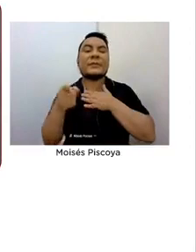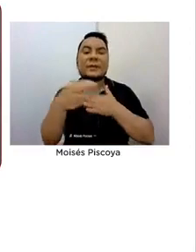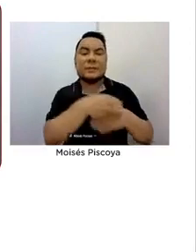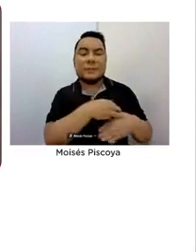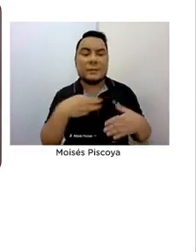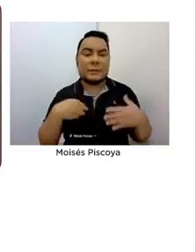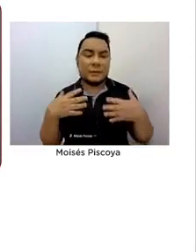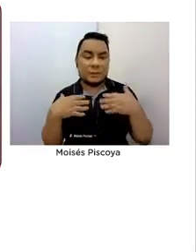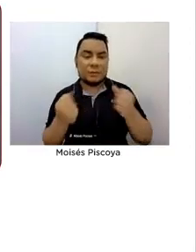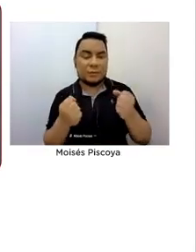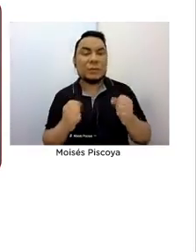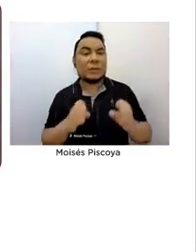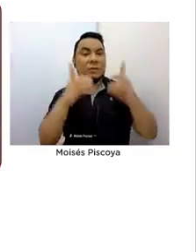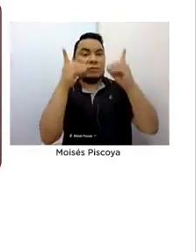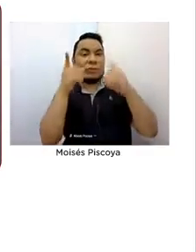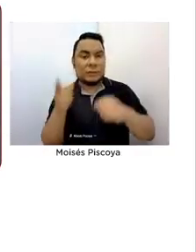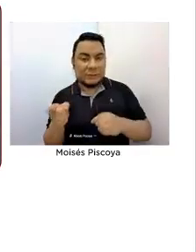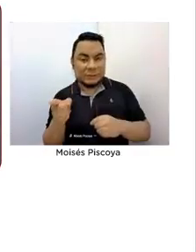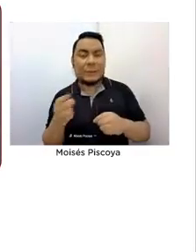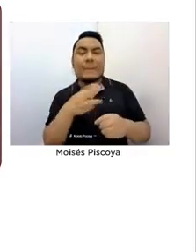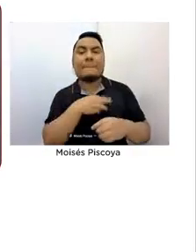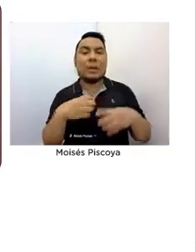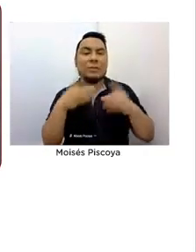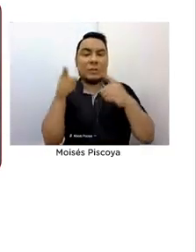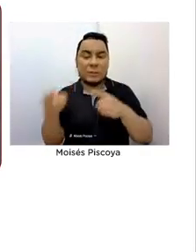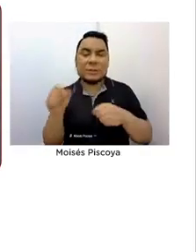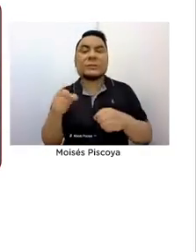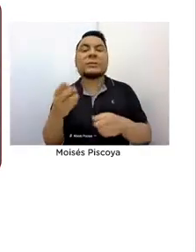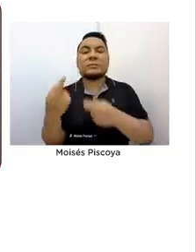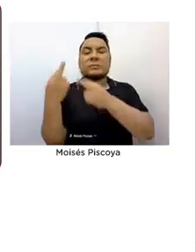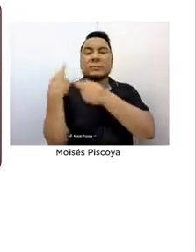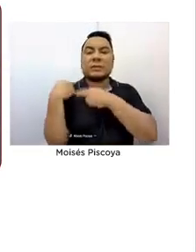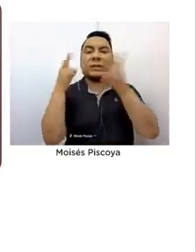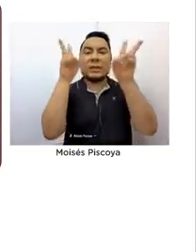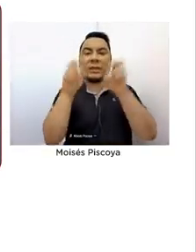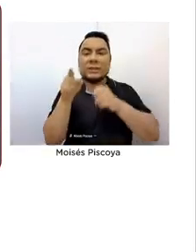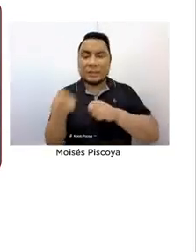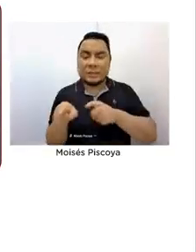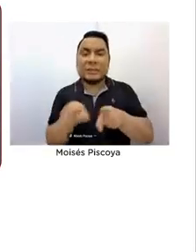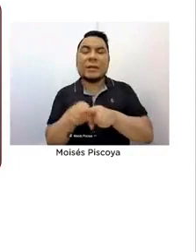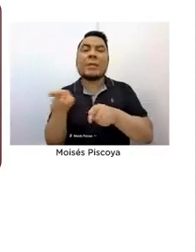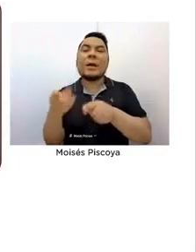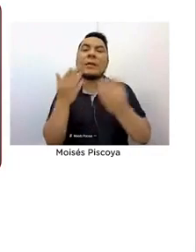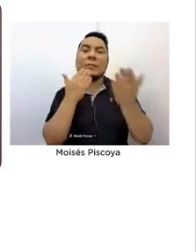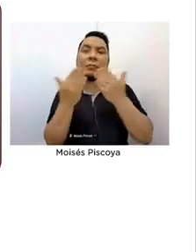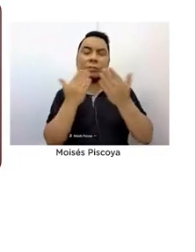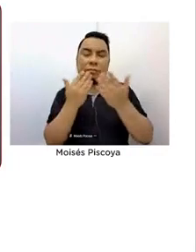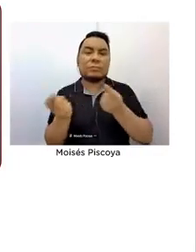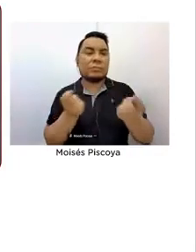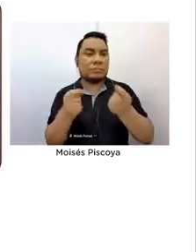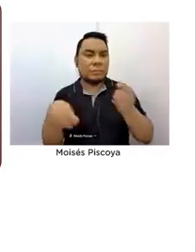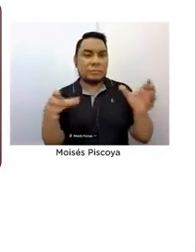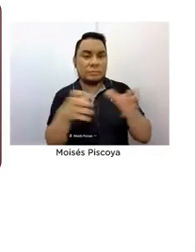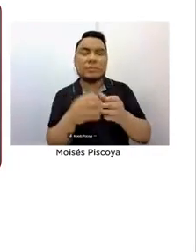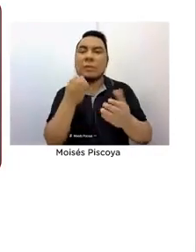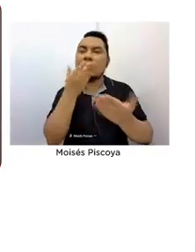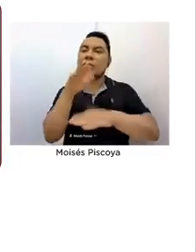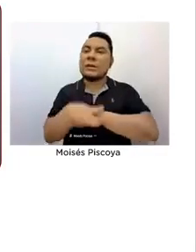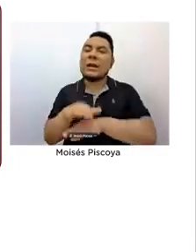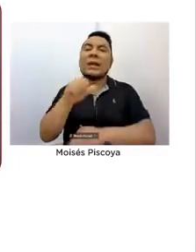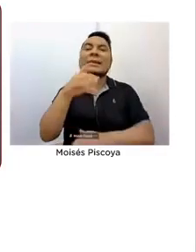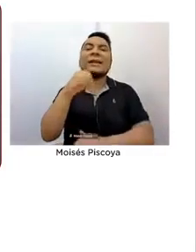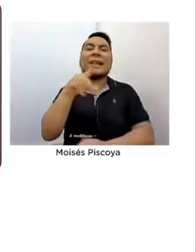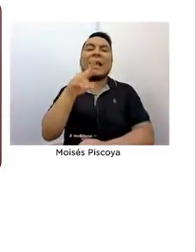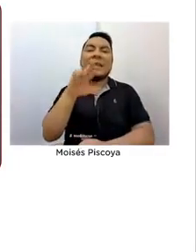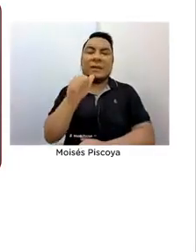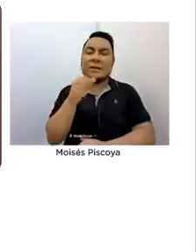Educación. Ella estará a cargo del desarrollo del tema y será la dinamizadora del evento. Buenas tardes, Alejandra.